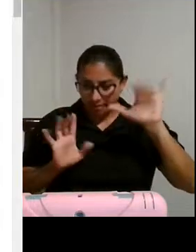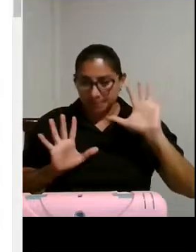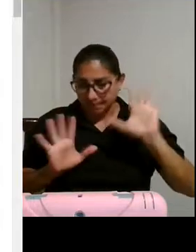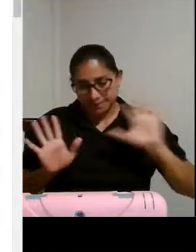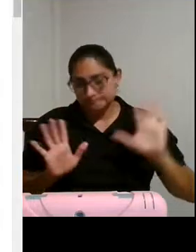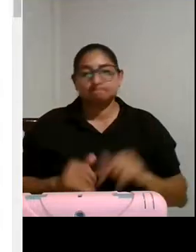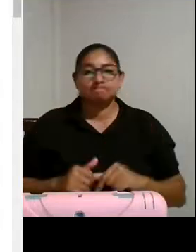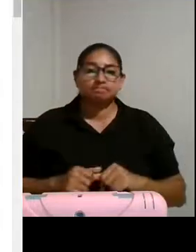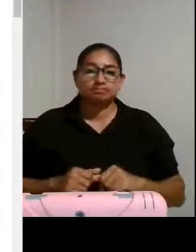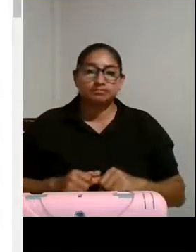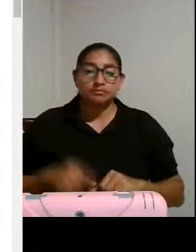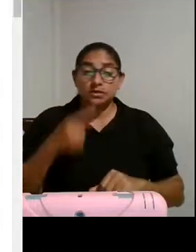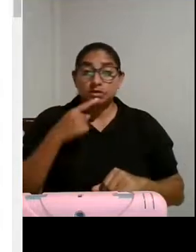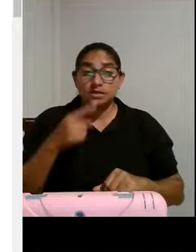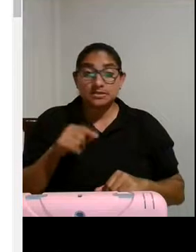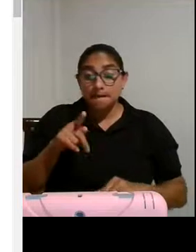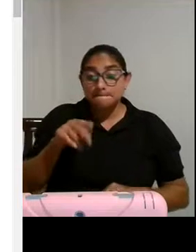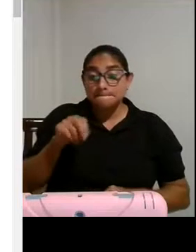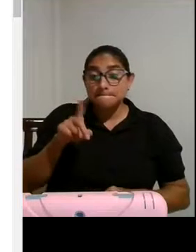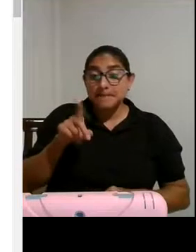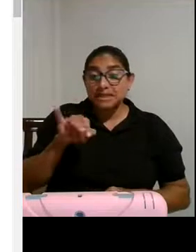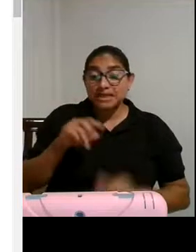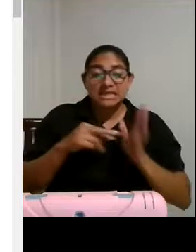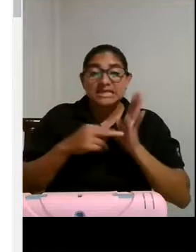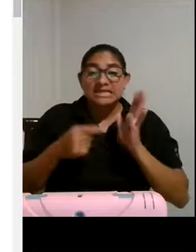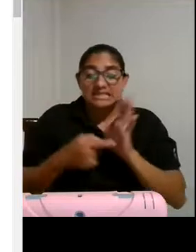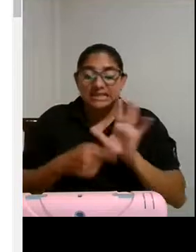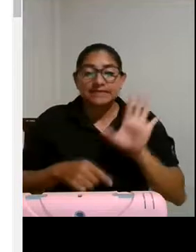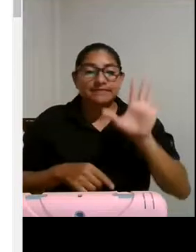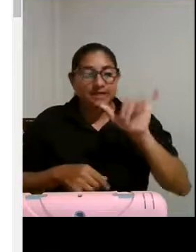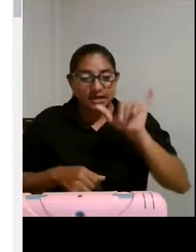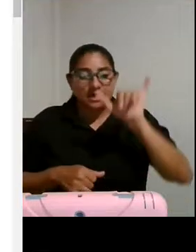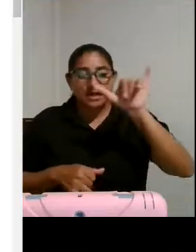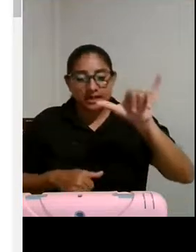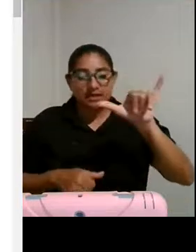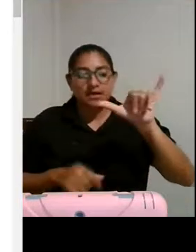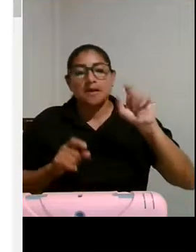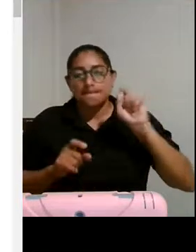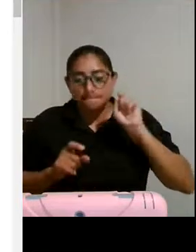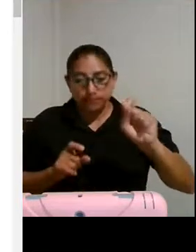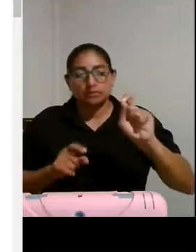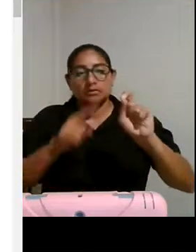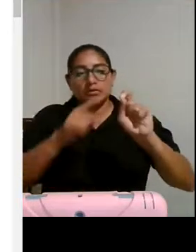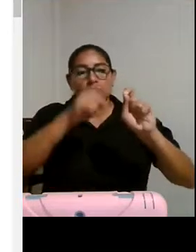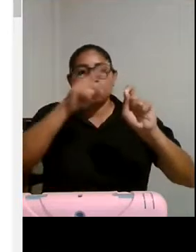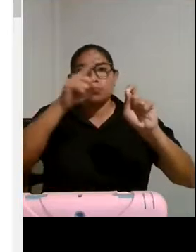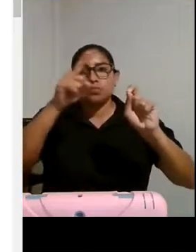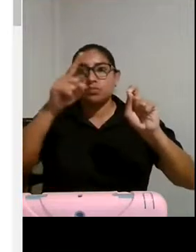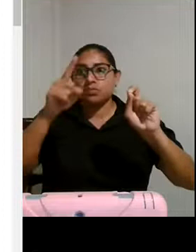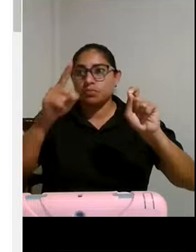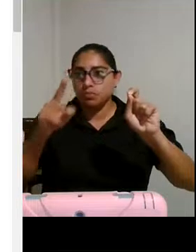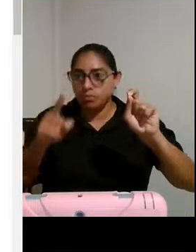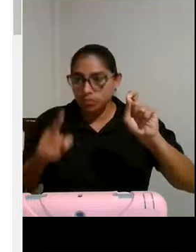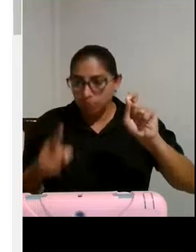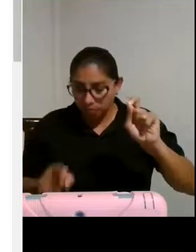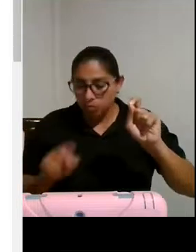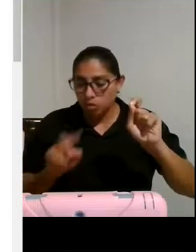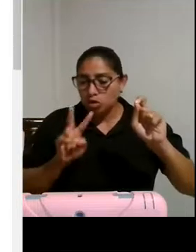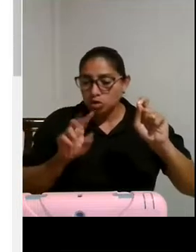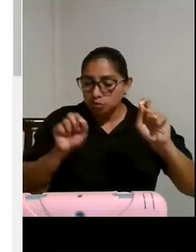la pendiente de esa recta tangente es la derivada en el punto 2,6. Vamos para